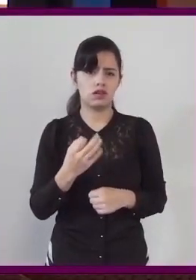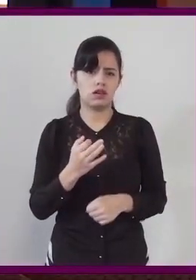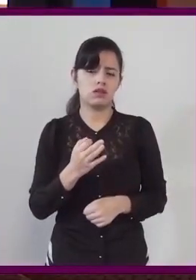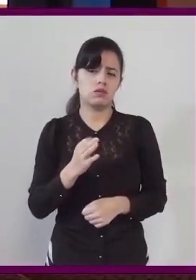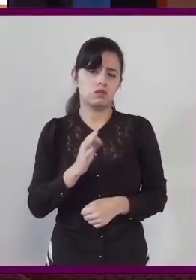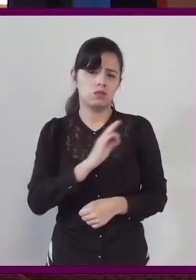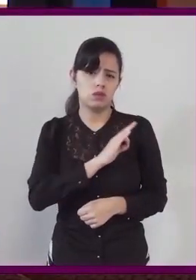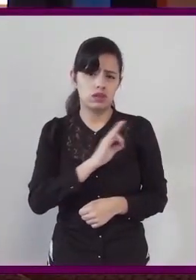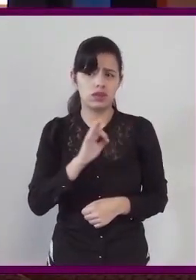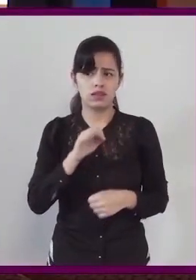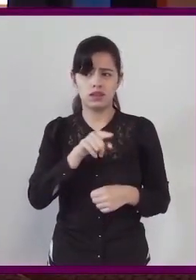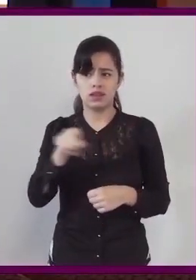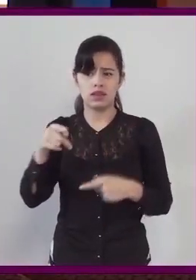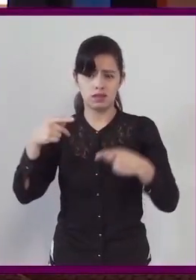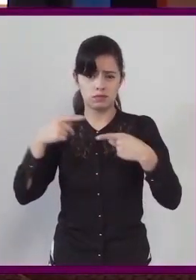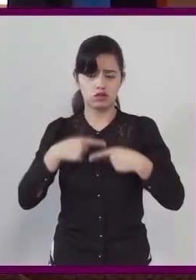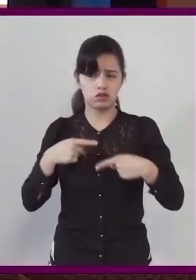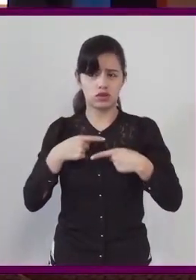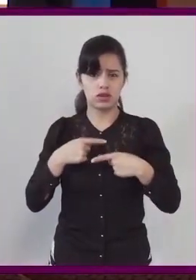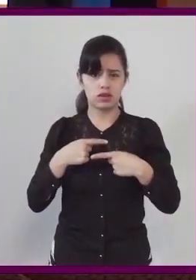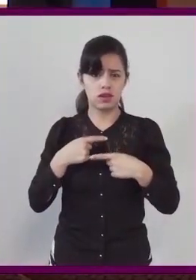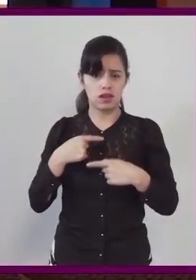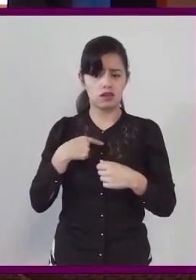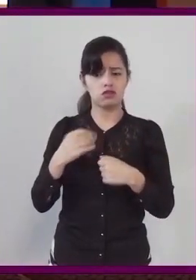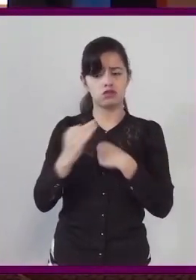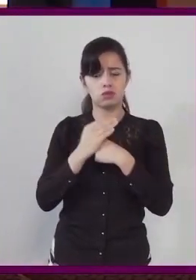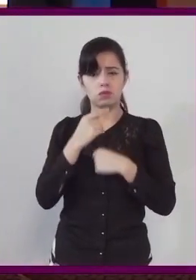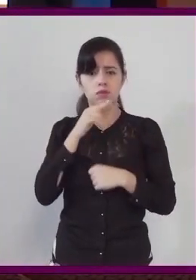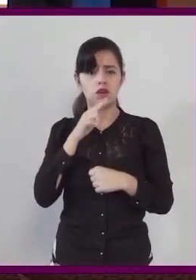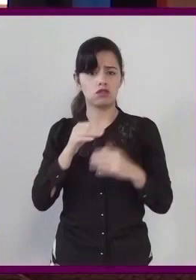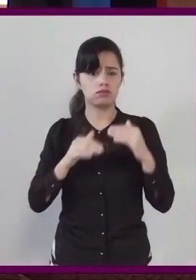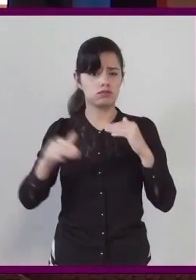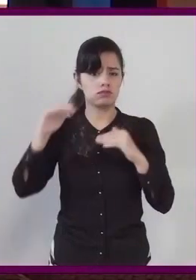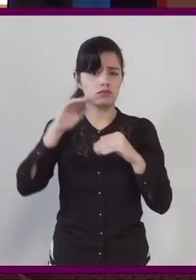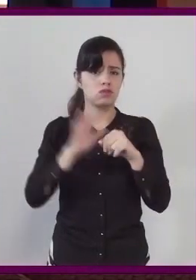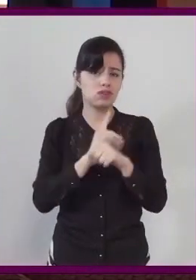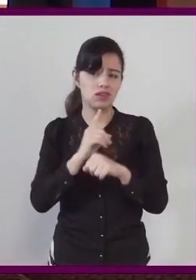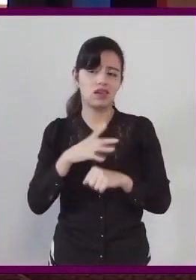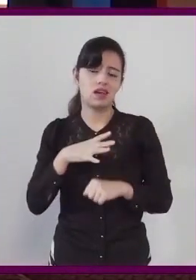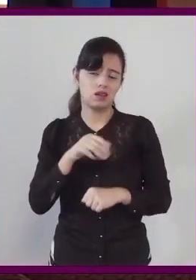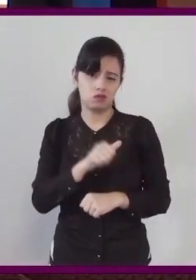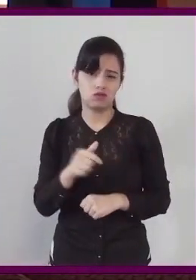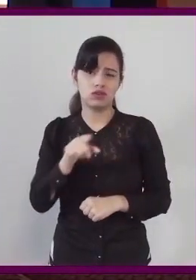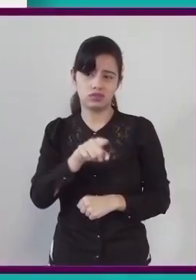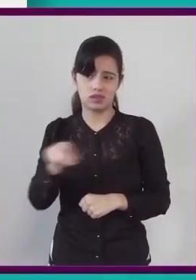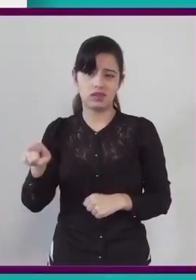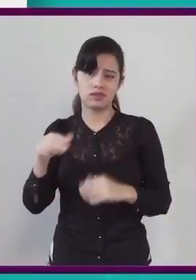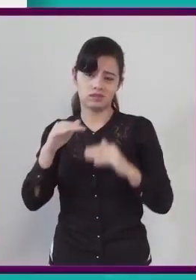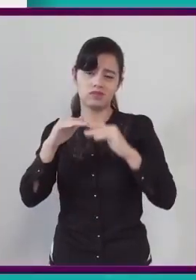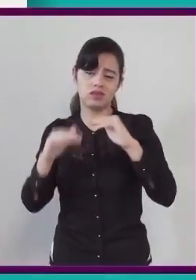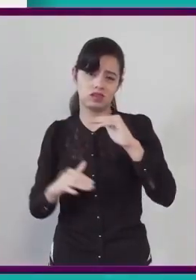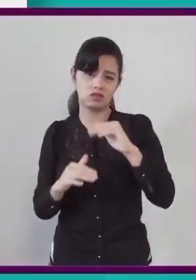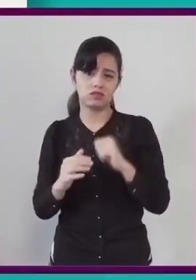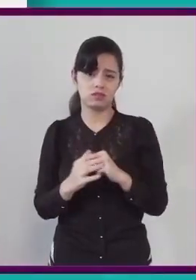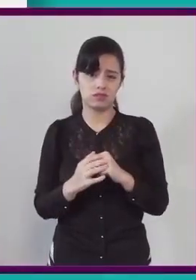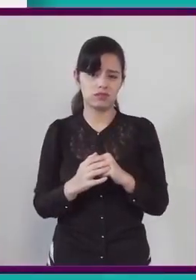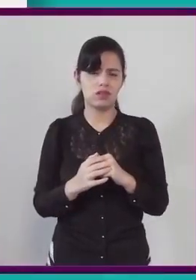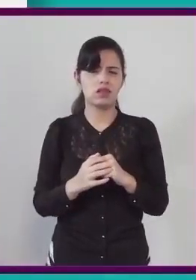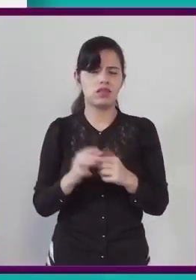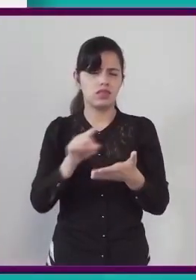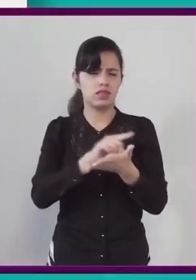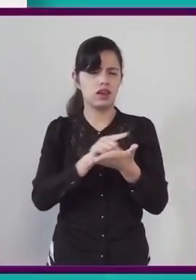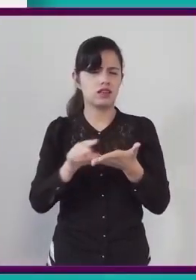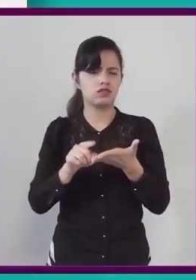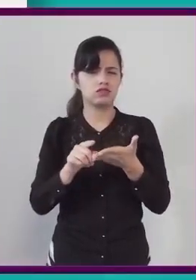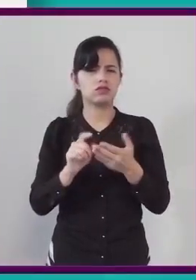que siempre son a costa de otras personas, ¿no? La diferencia entre los derechos y los privilegios es que los